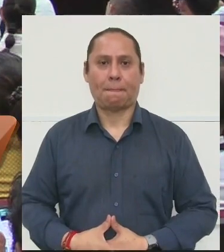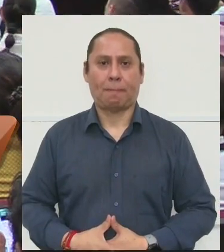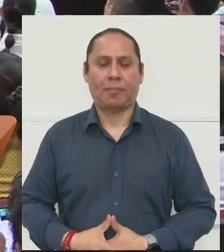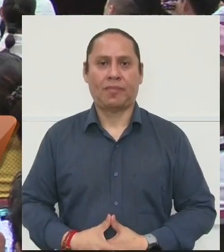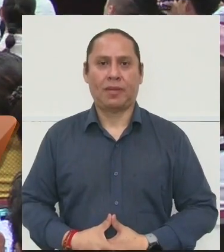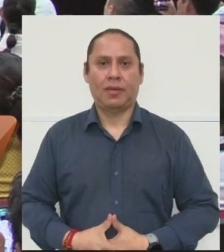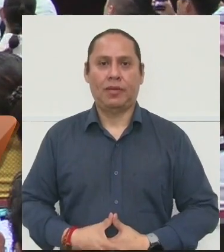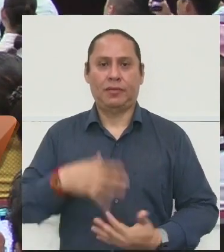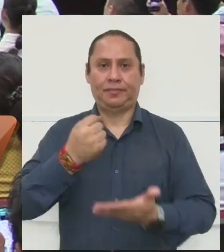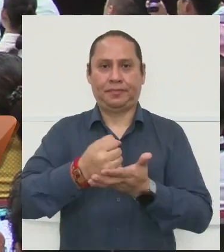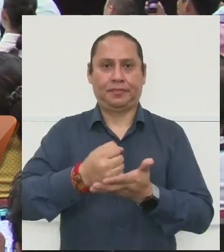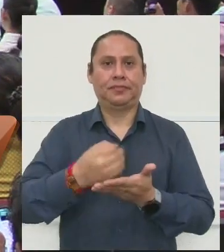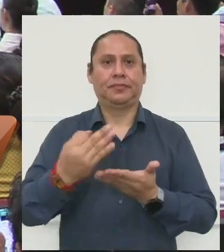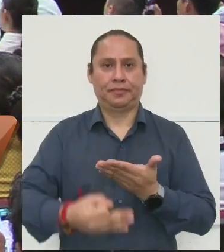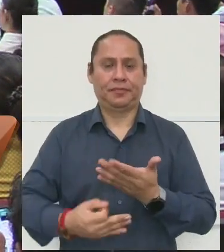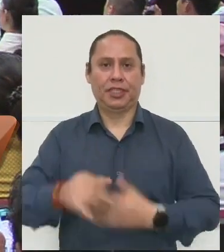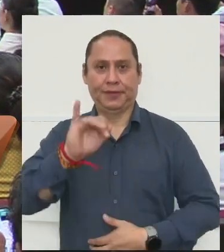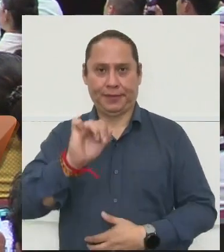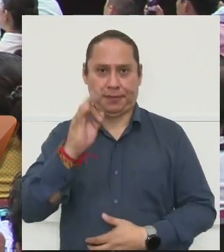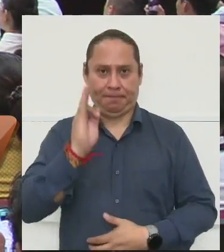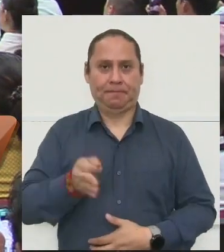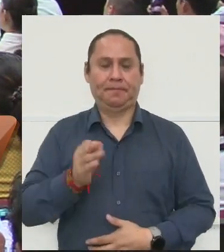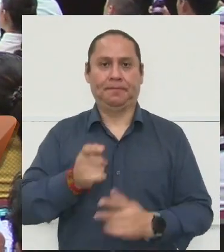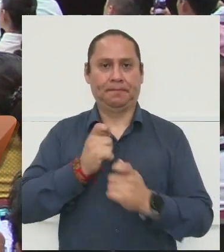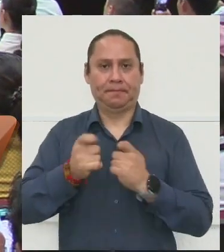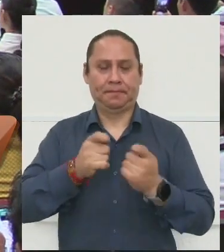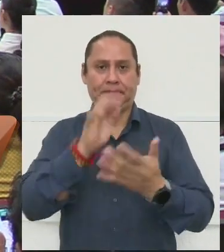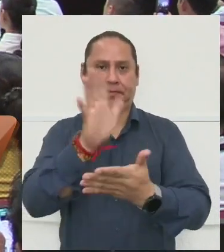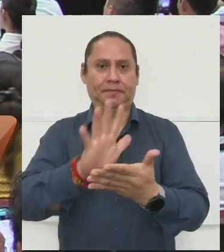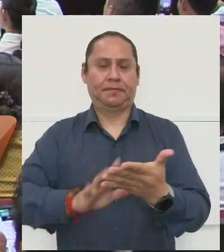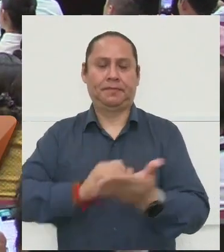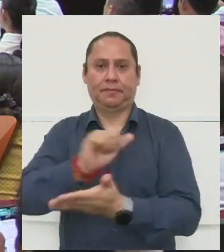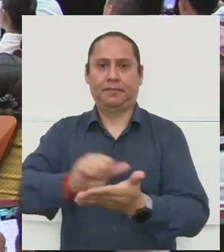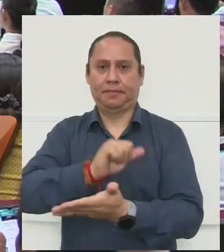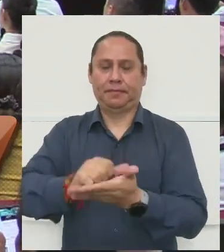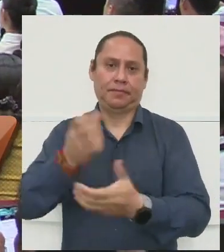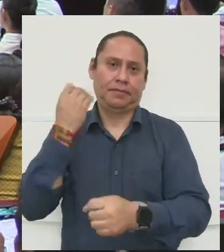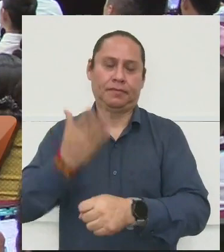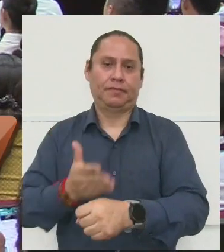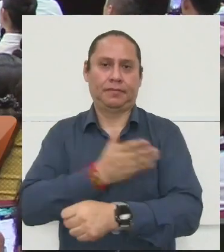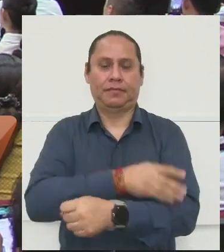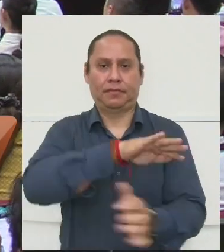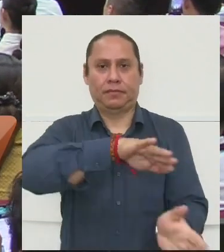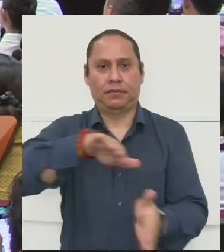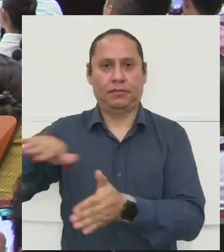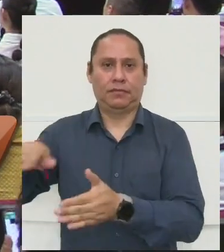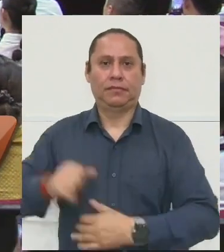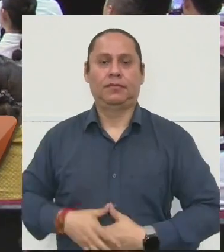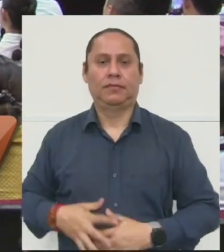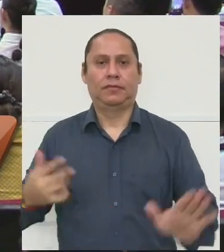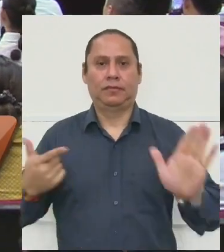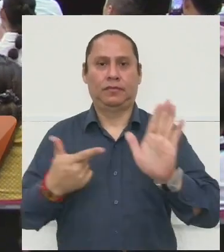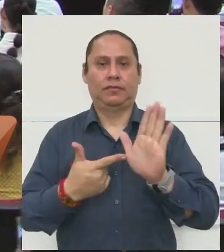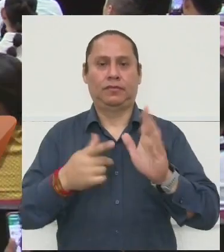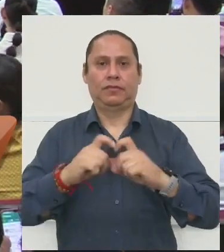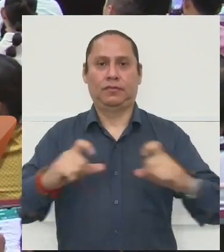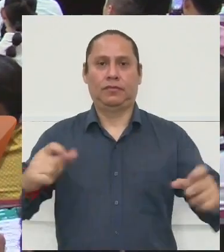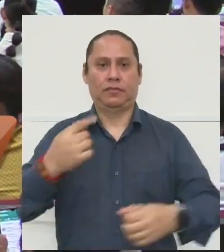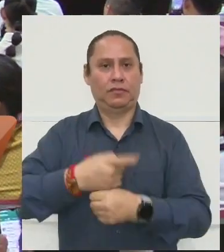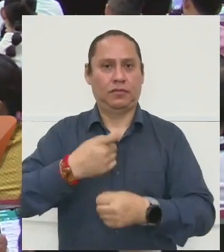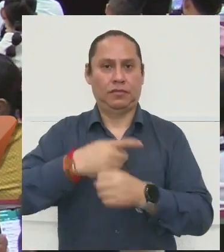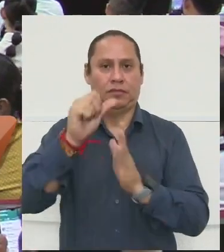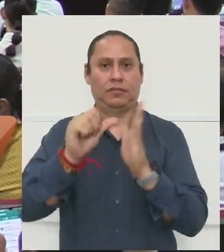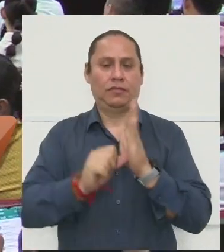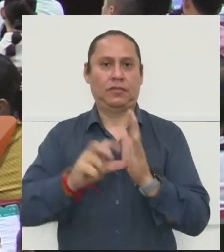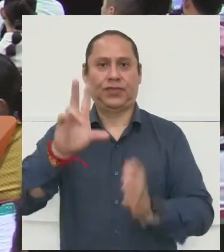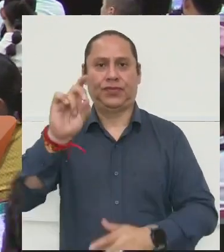mano aprobada se dispensa la lectura del acta de la sesión anterior con fundamento en la fracción primera del